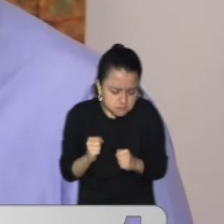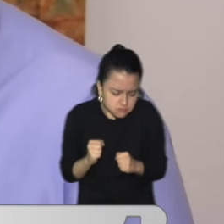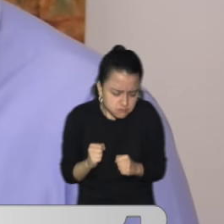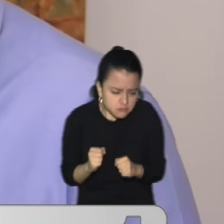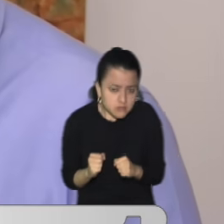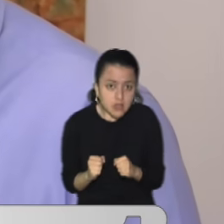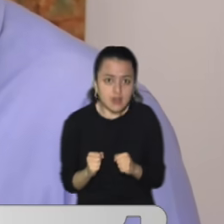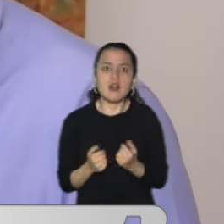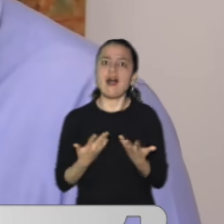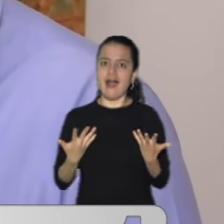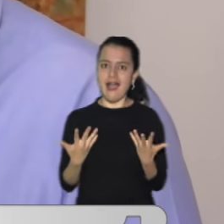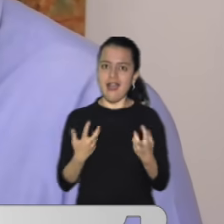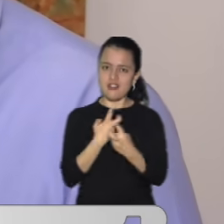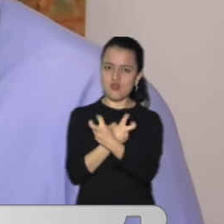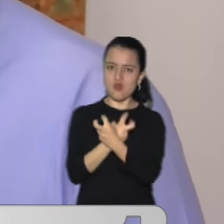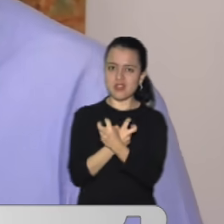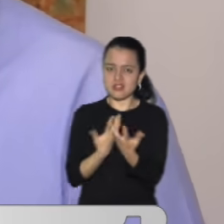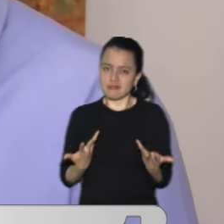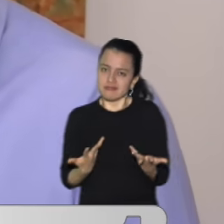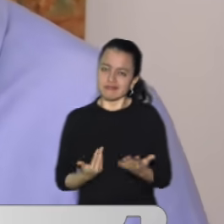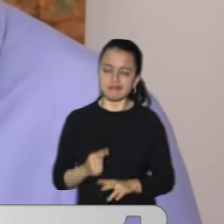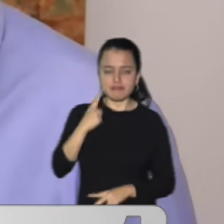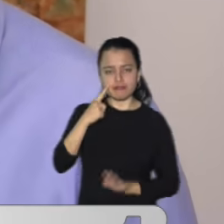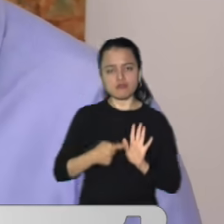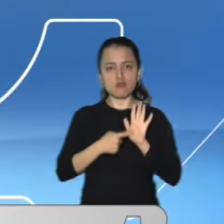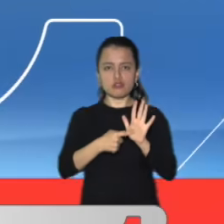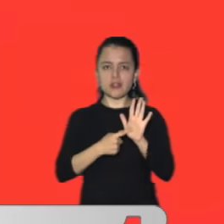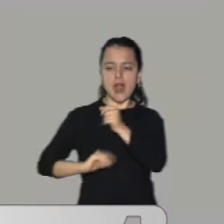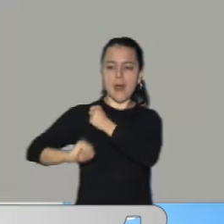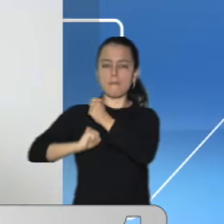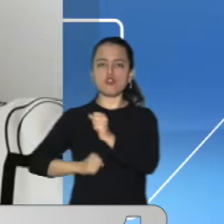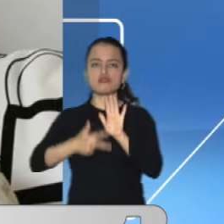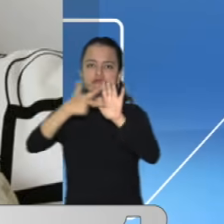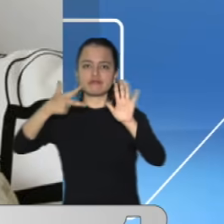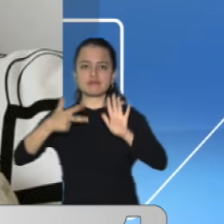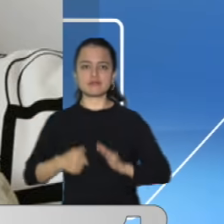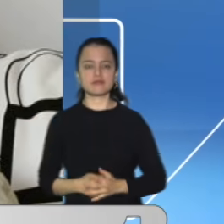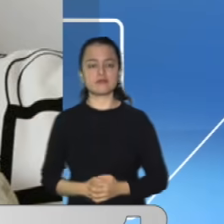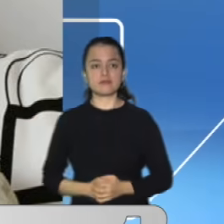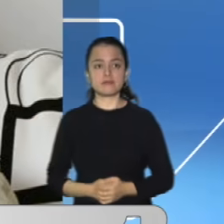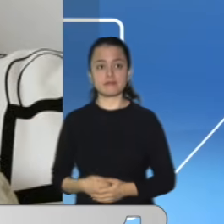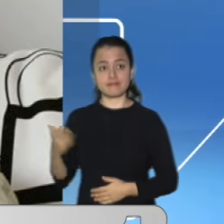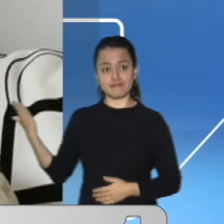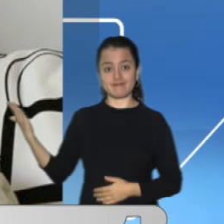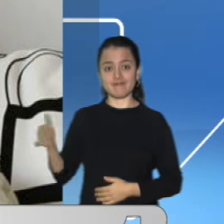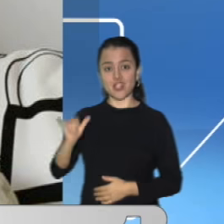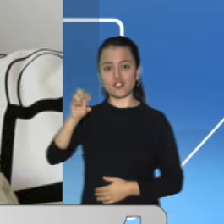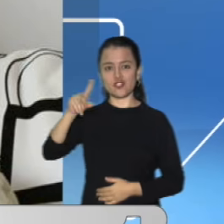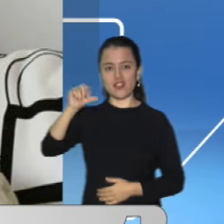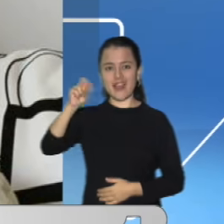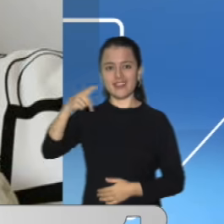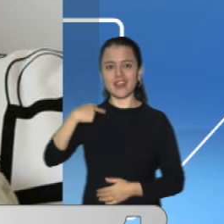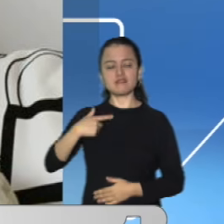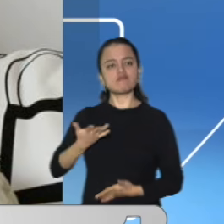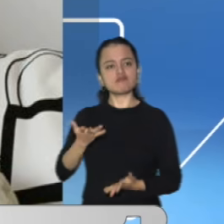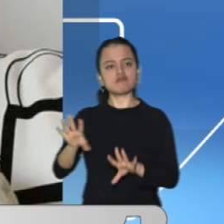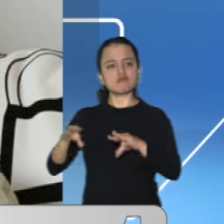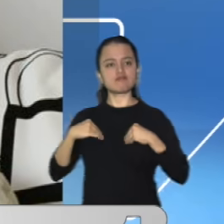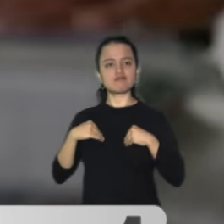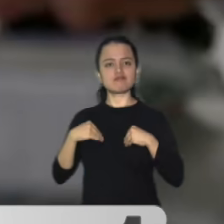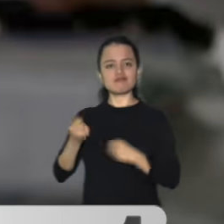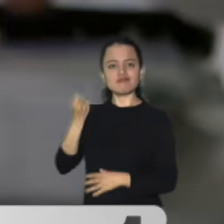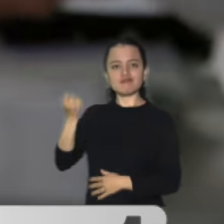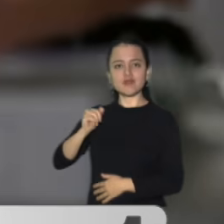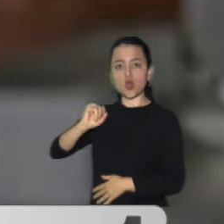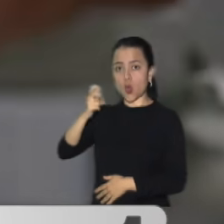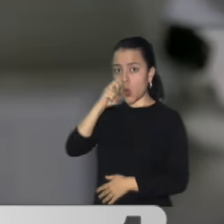riesgos relacionados con su propia estabilidad jurídica. La lucha de pacientes como Yolanda Chaparro, quien accedió a la eutanasia el